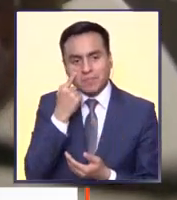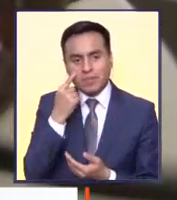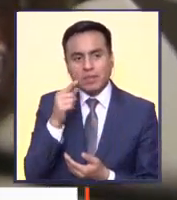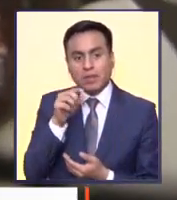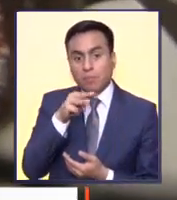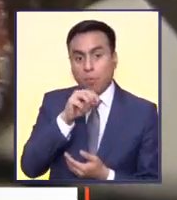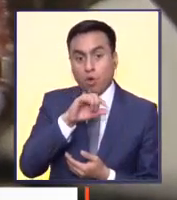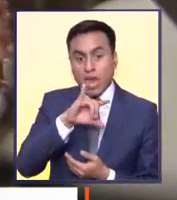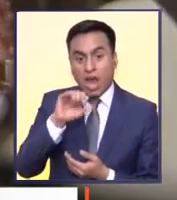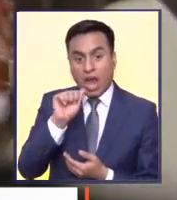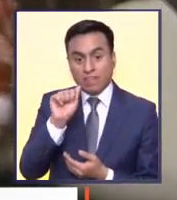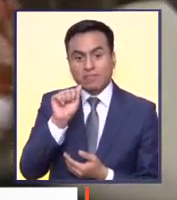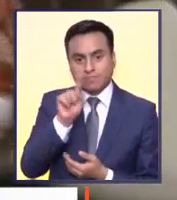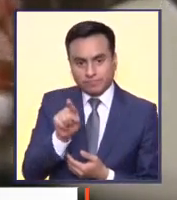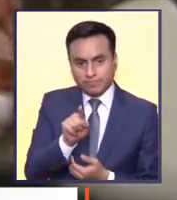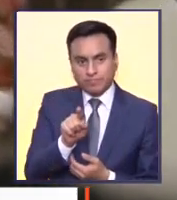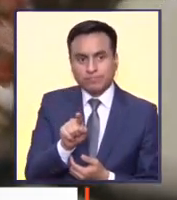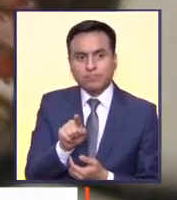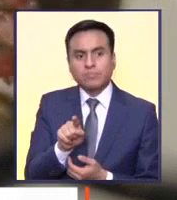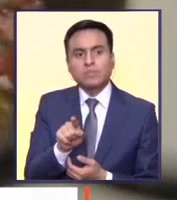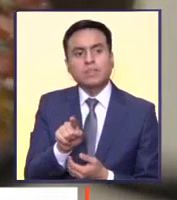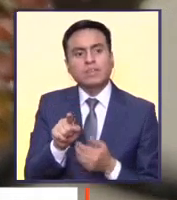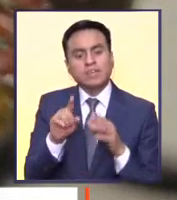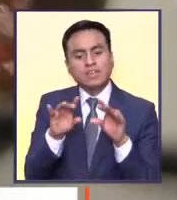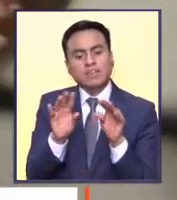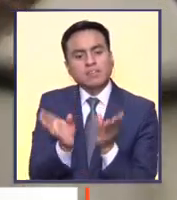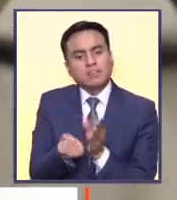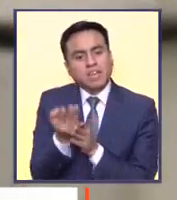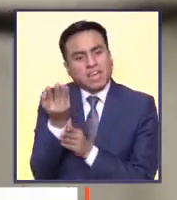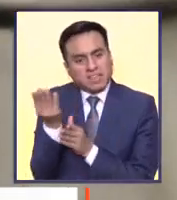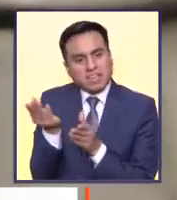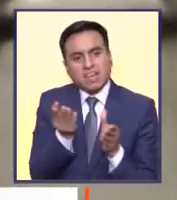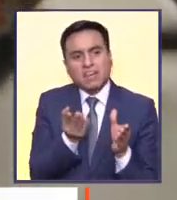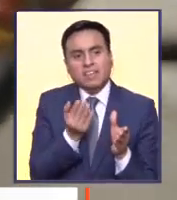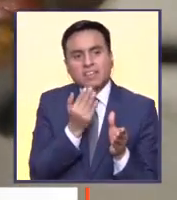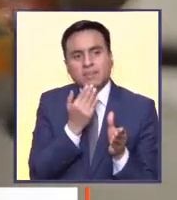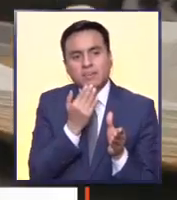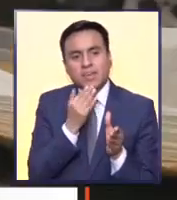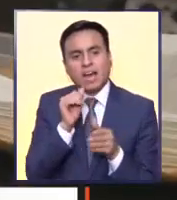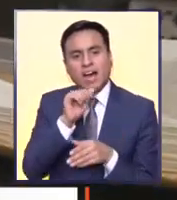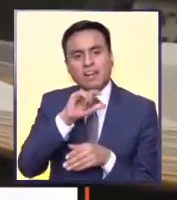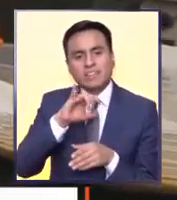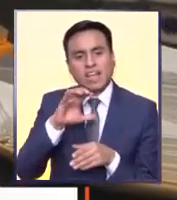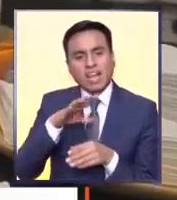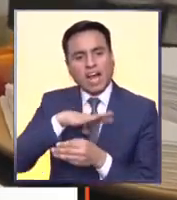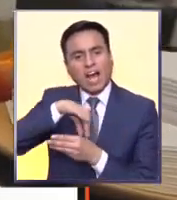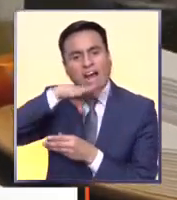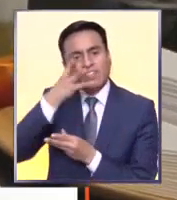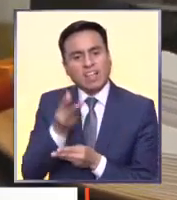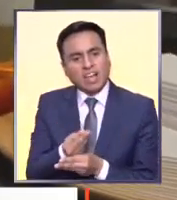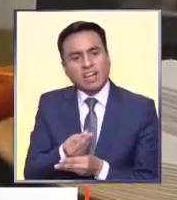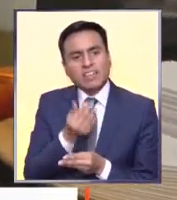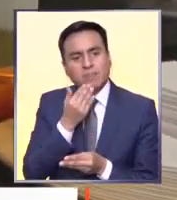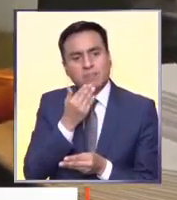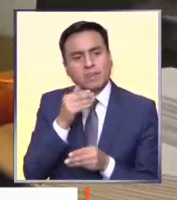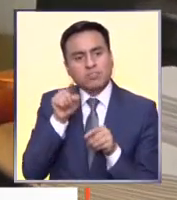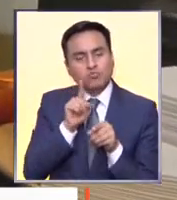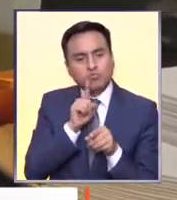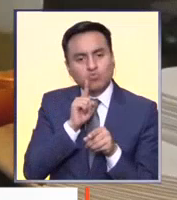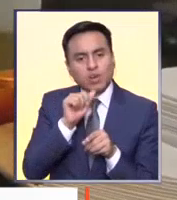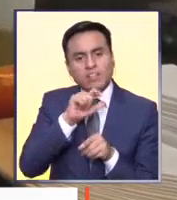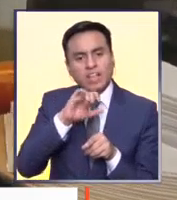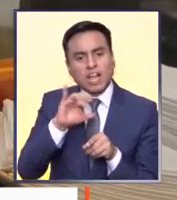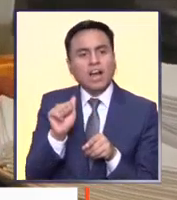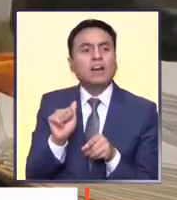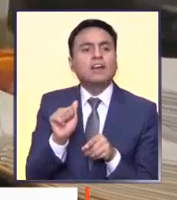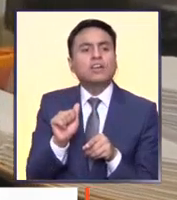por supuesto. Ricota fresca. Un poco de acelga. Hojas de acelga y tallos de acelga. Y tiene